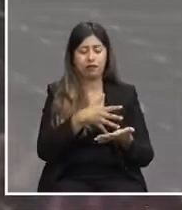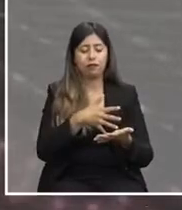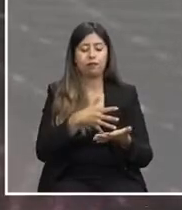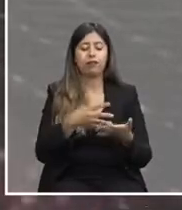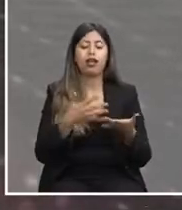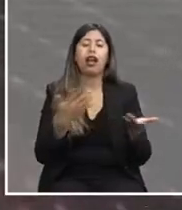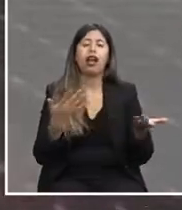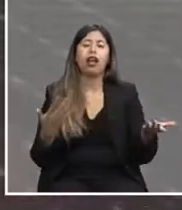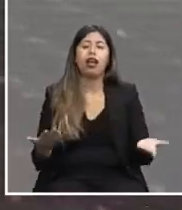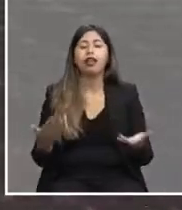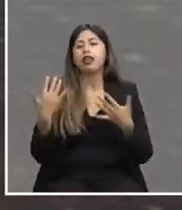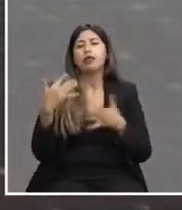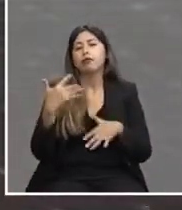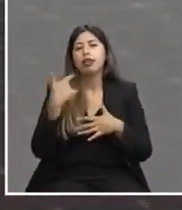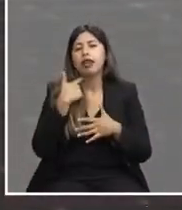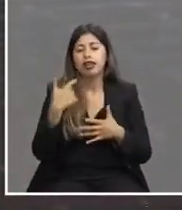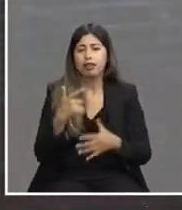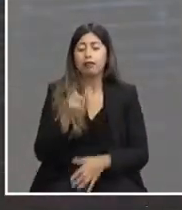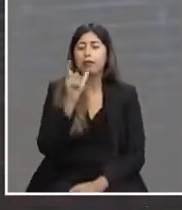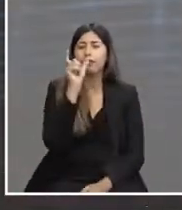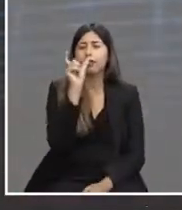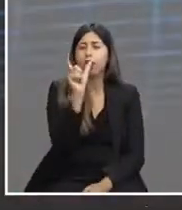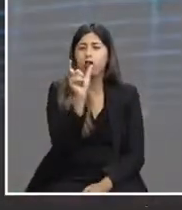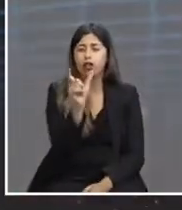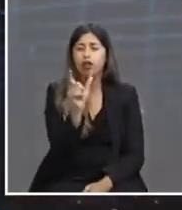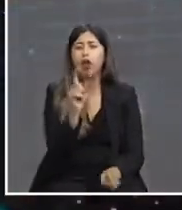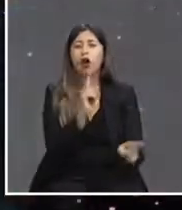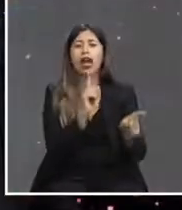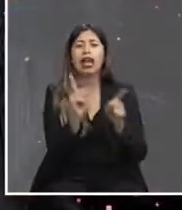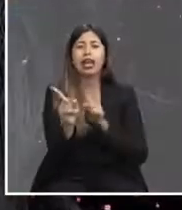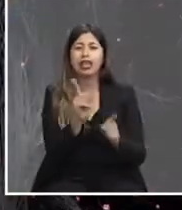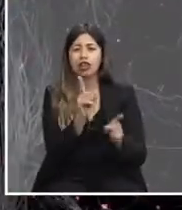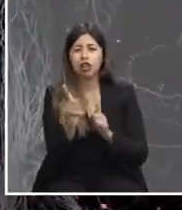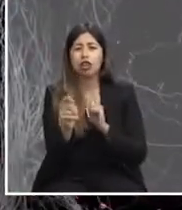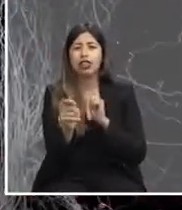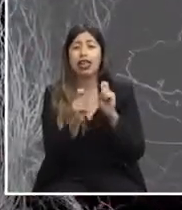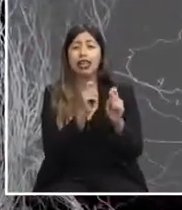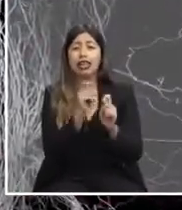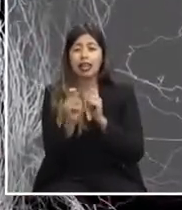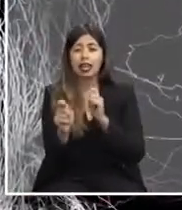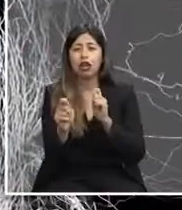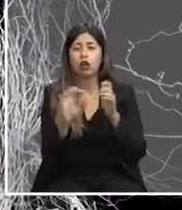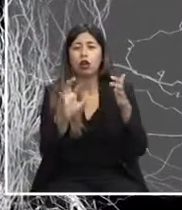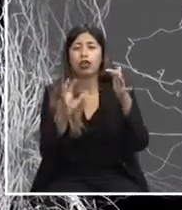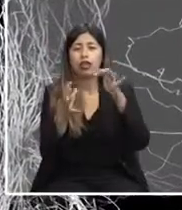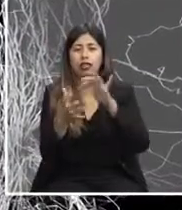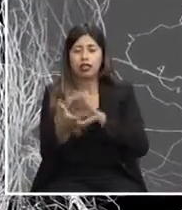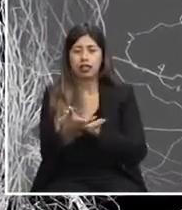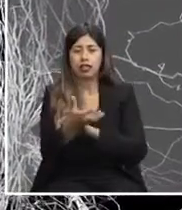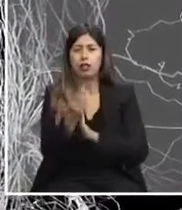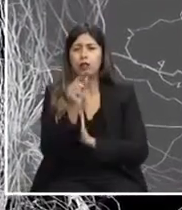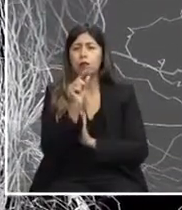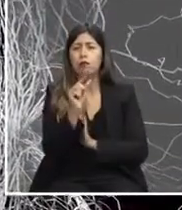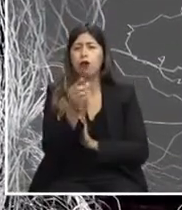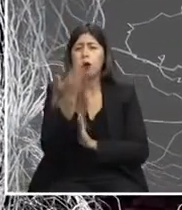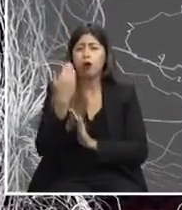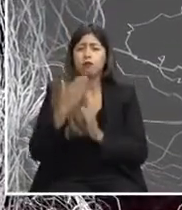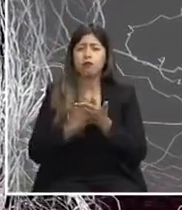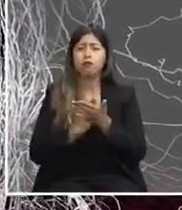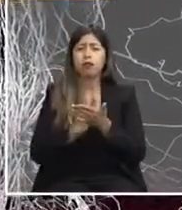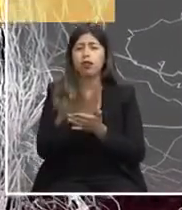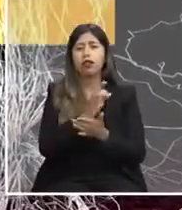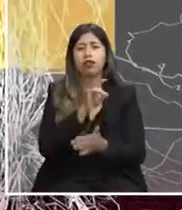manejar es el concepto de la gestión del riesgo de desastres. Un concepto que hace poco se está introduciendo en Chile